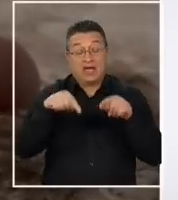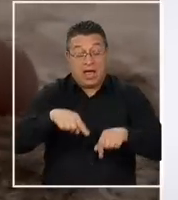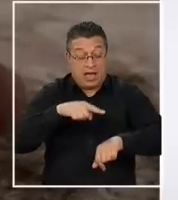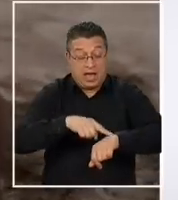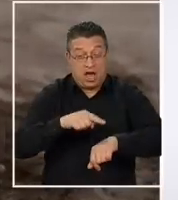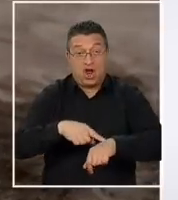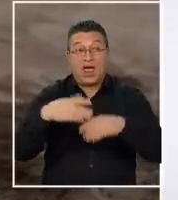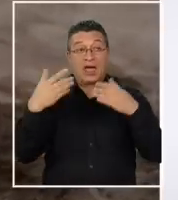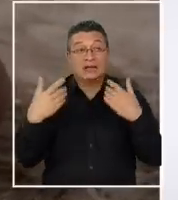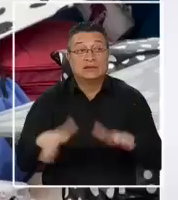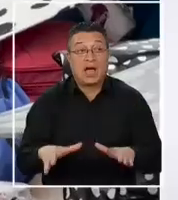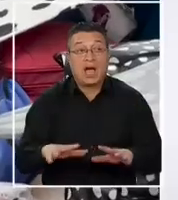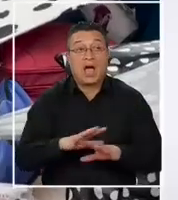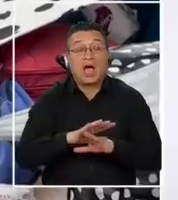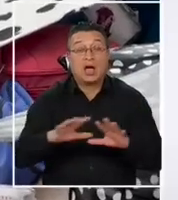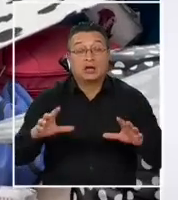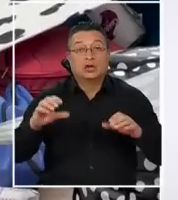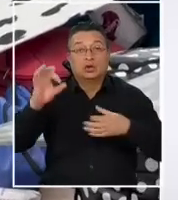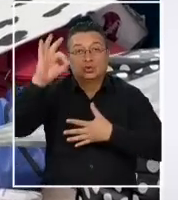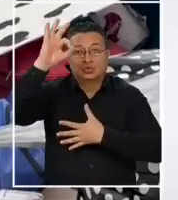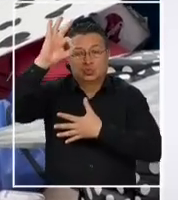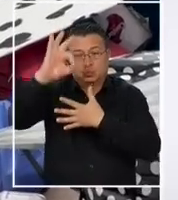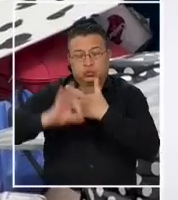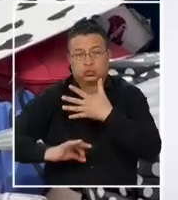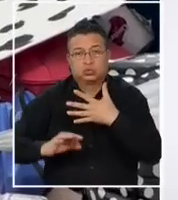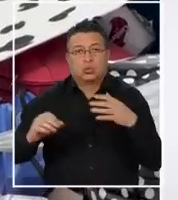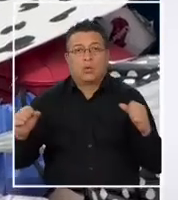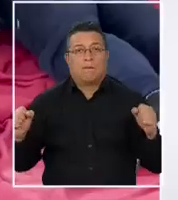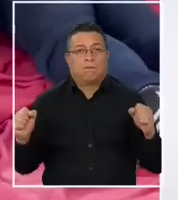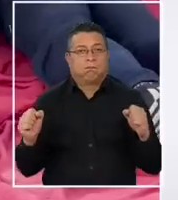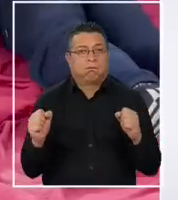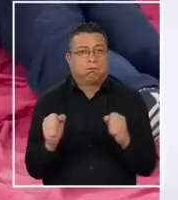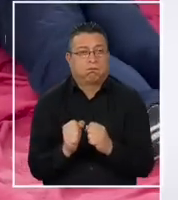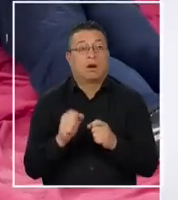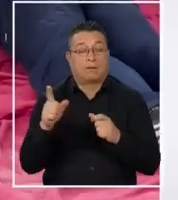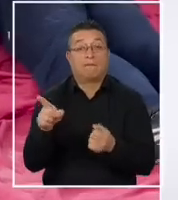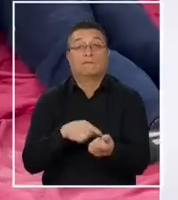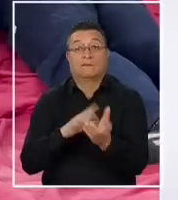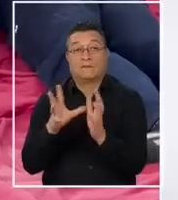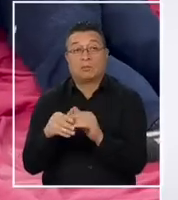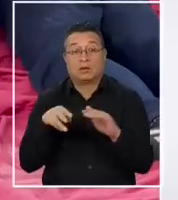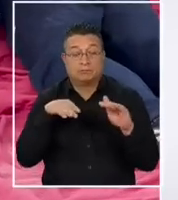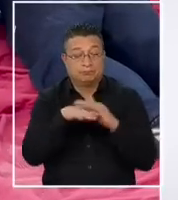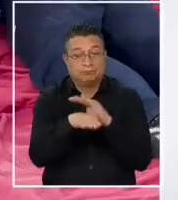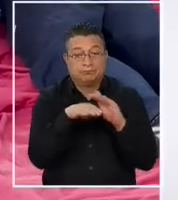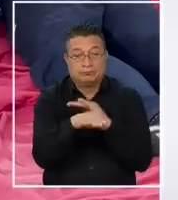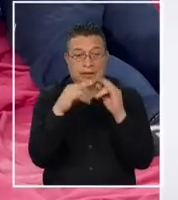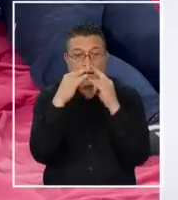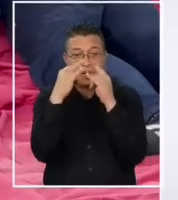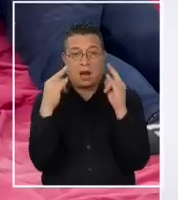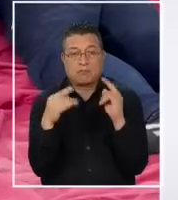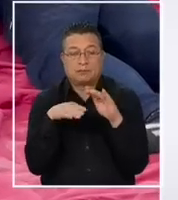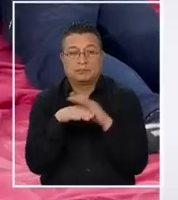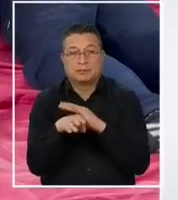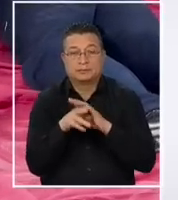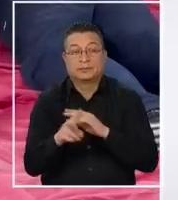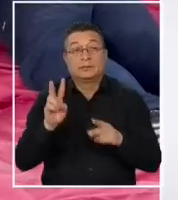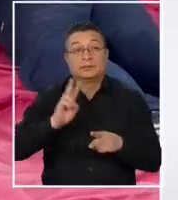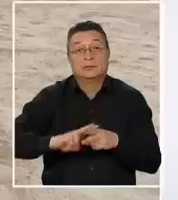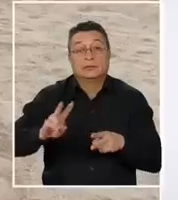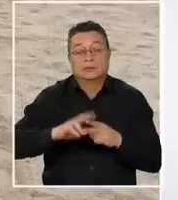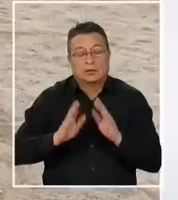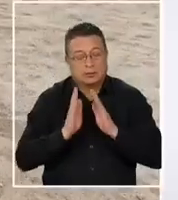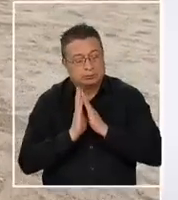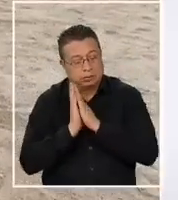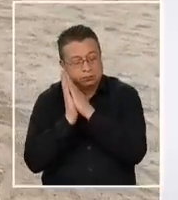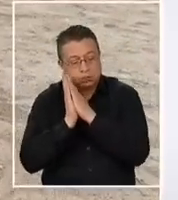hora, cuando empieza el frío, las familias empiezan a introducirse en sus carpas para ya prepararse para